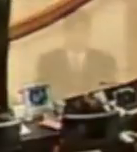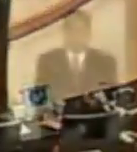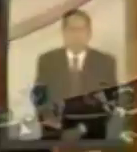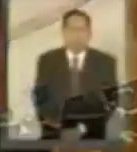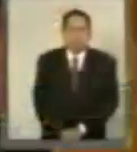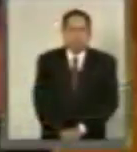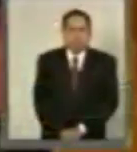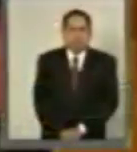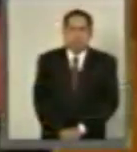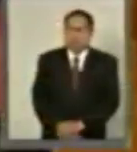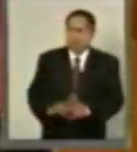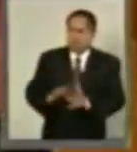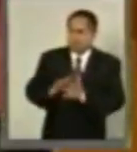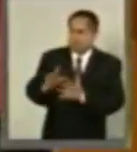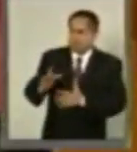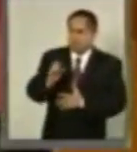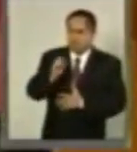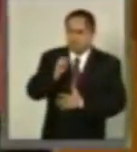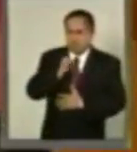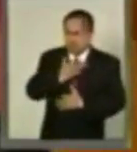Muchas gracias, senador presidente.